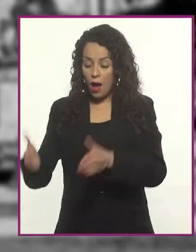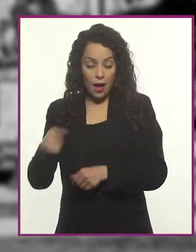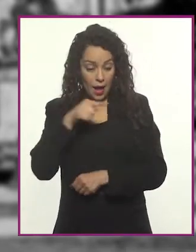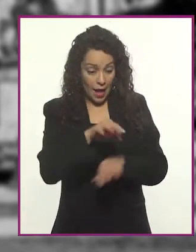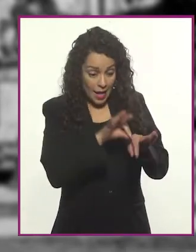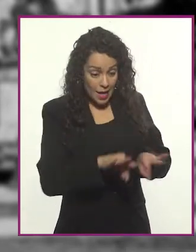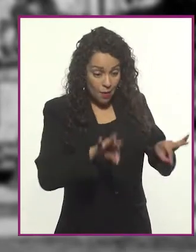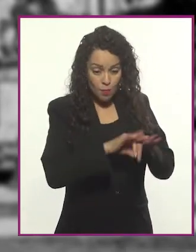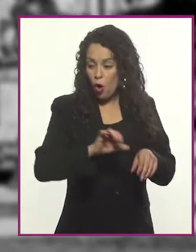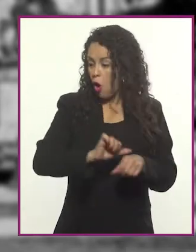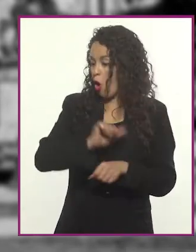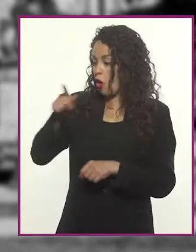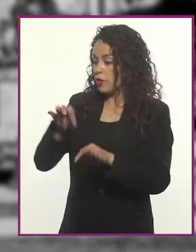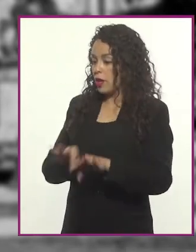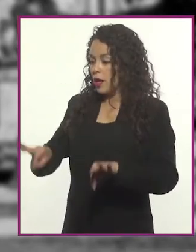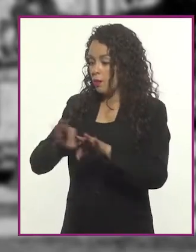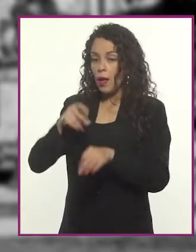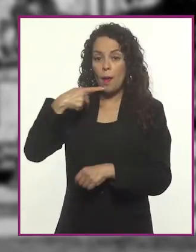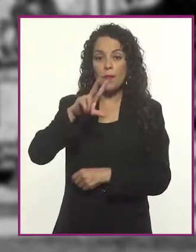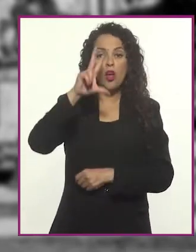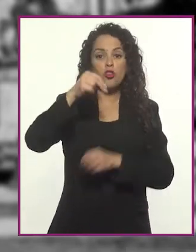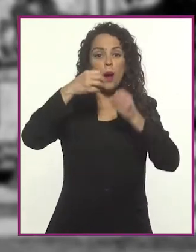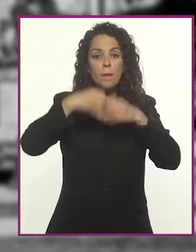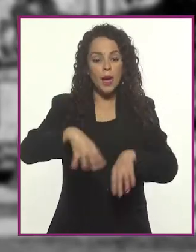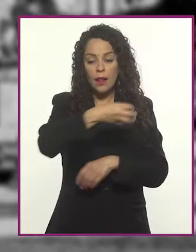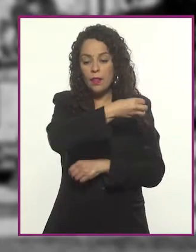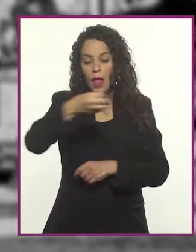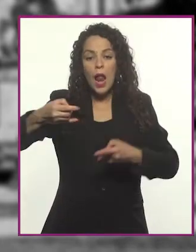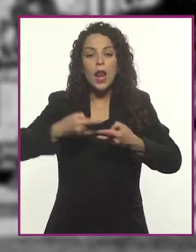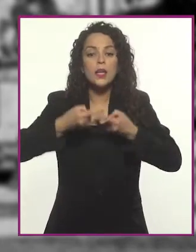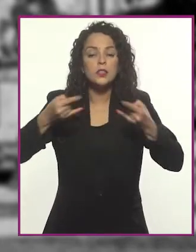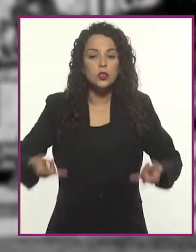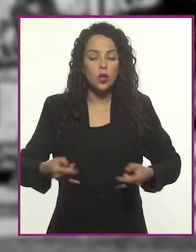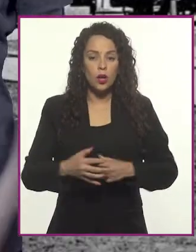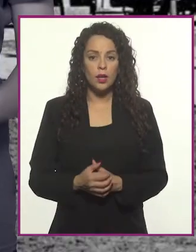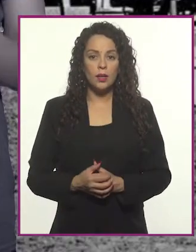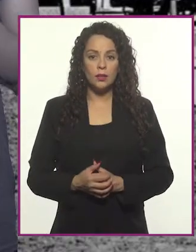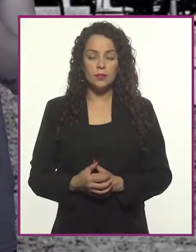al siguiente sin afectar el orden cronológico.